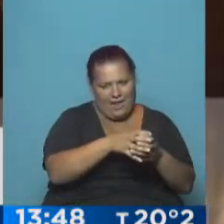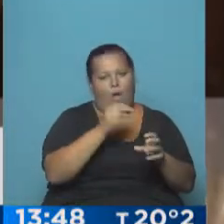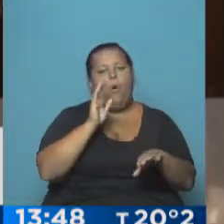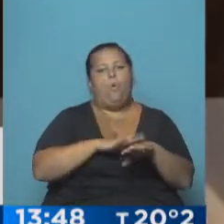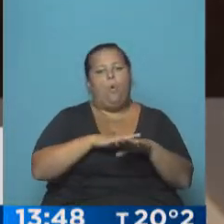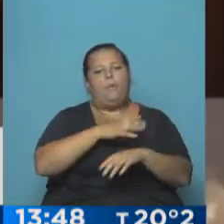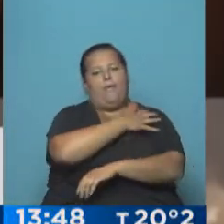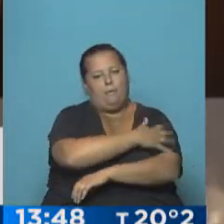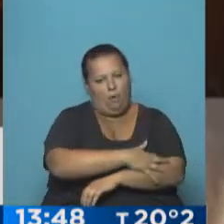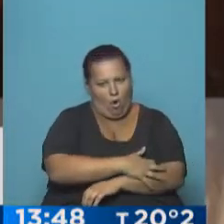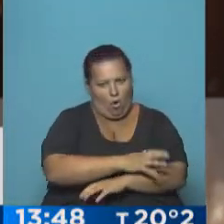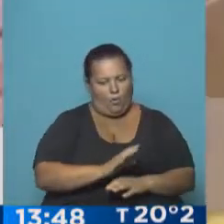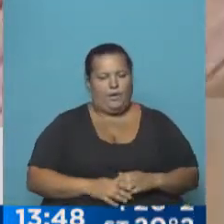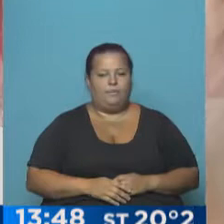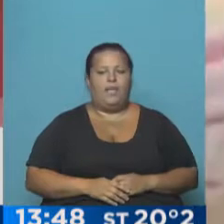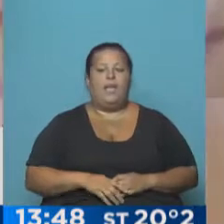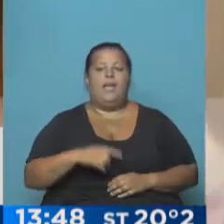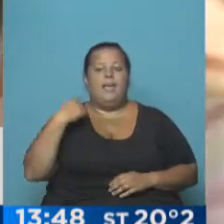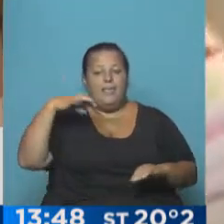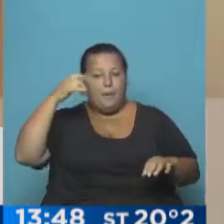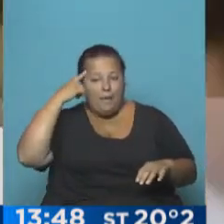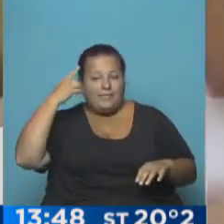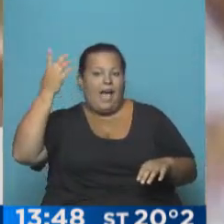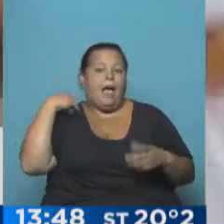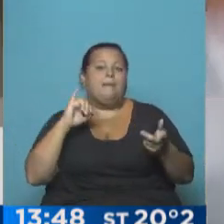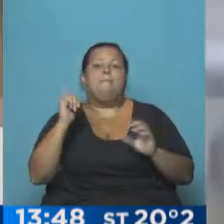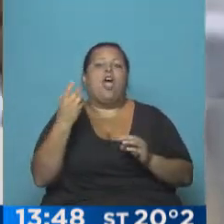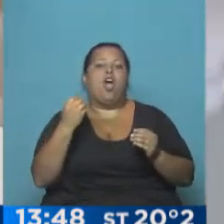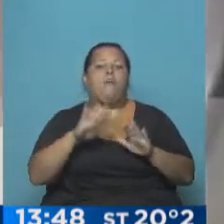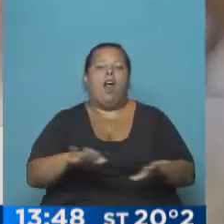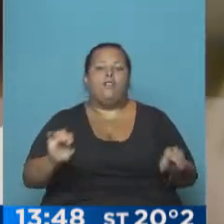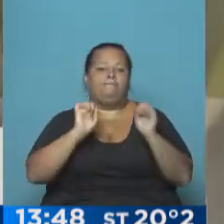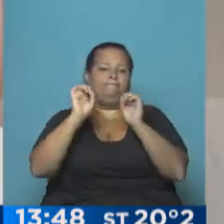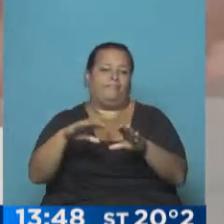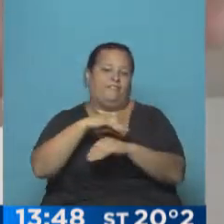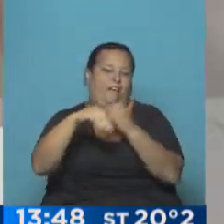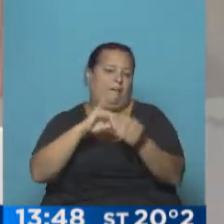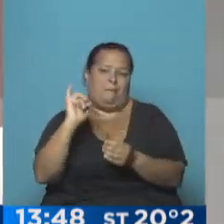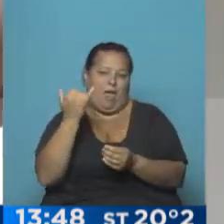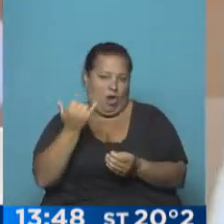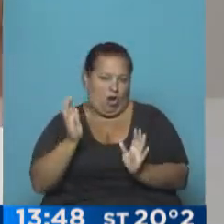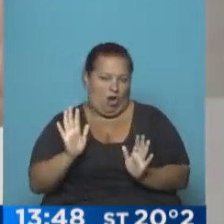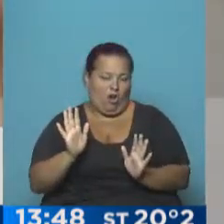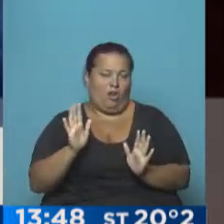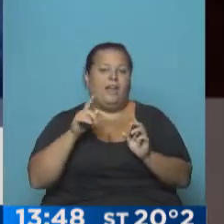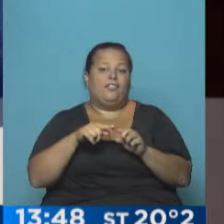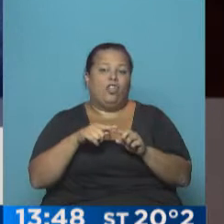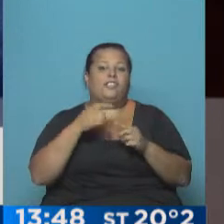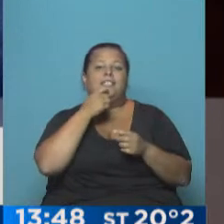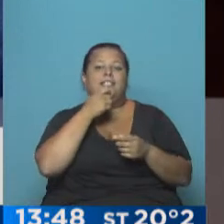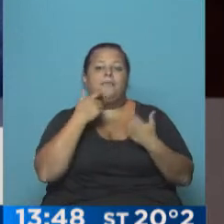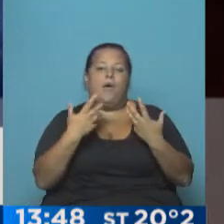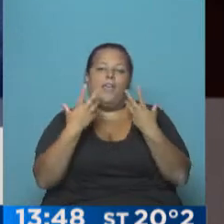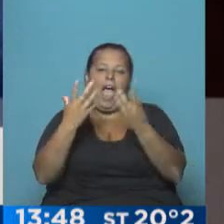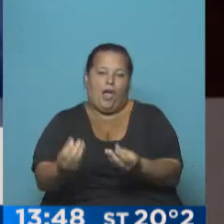causa de la pobreza. Empezar a pensar que no había mejor lugar para un niño que su propia familia y que la posibilidad